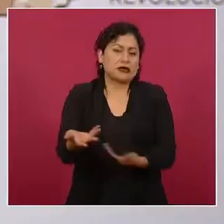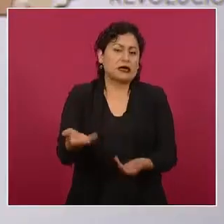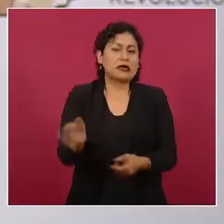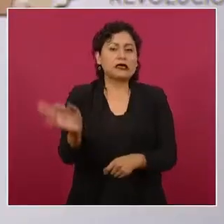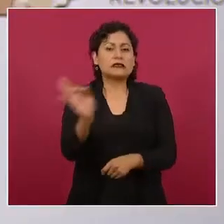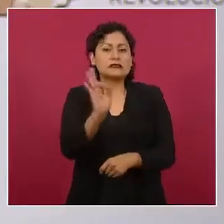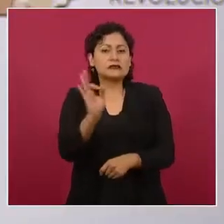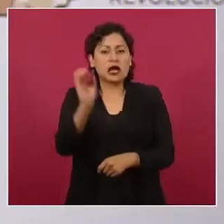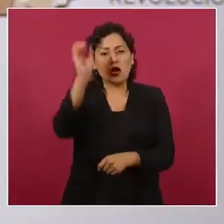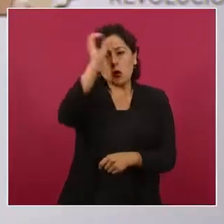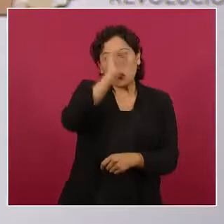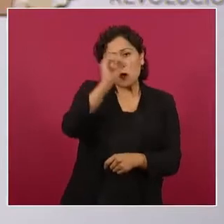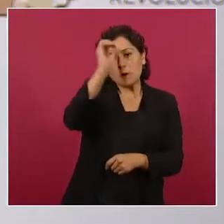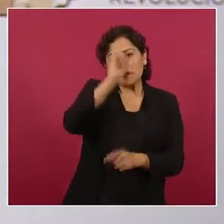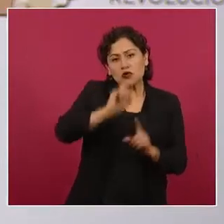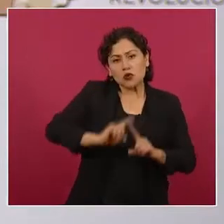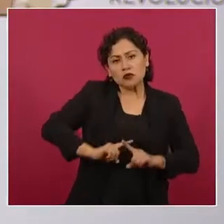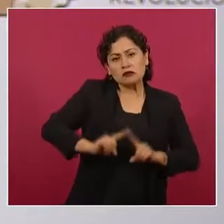no coincidir en todo,